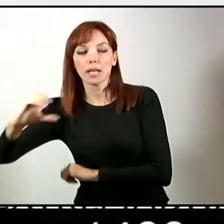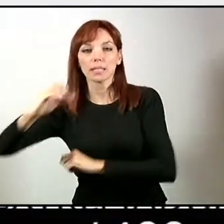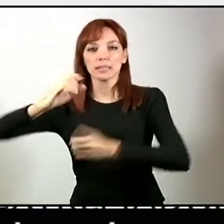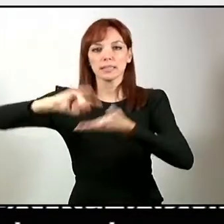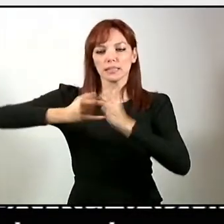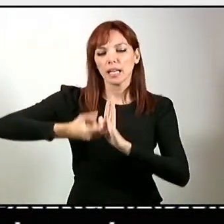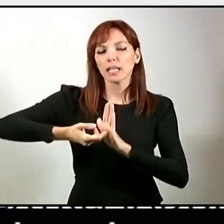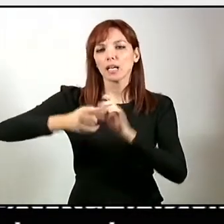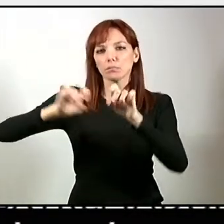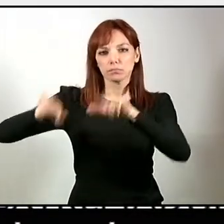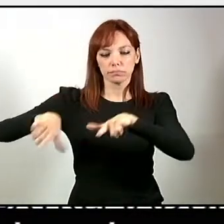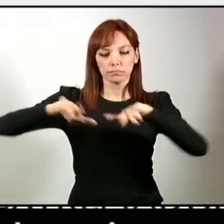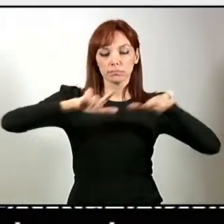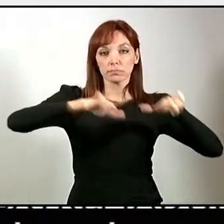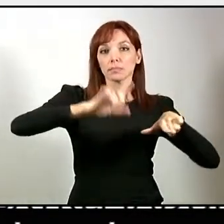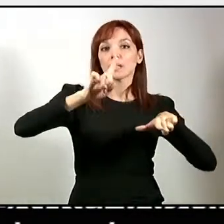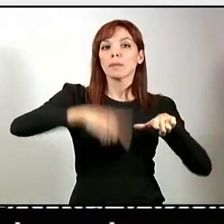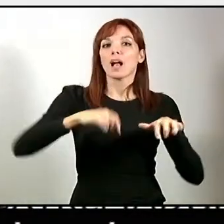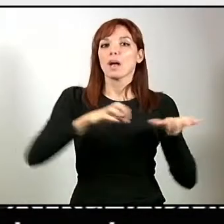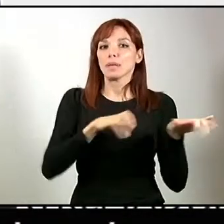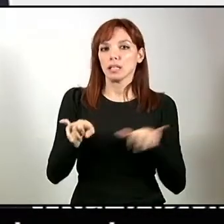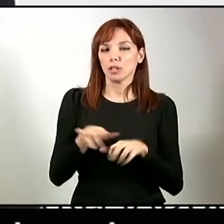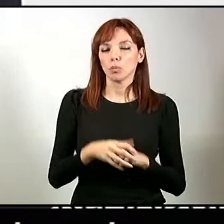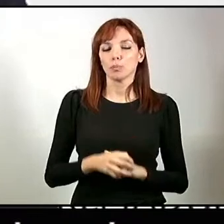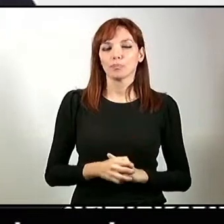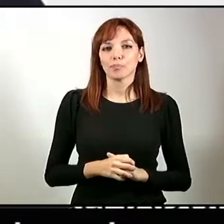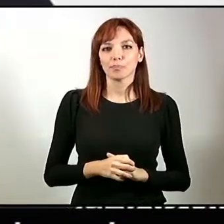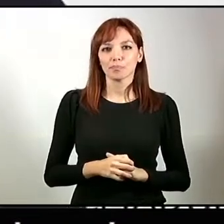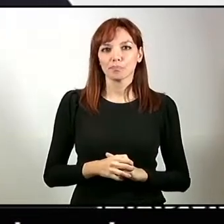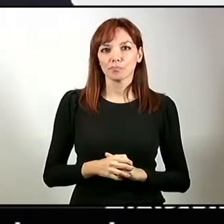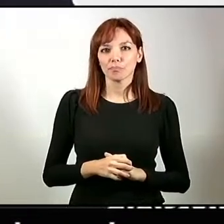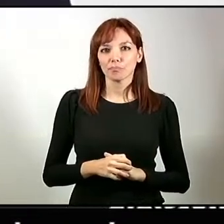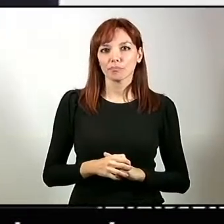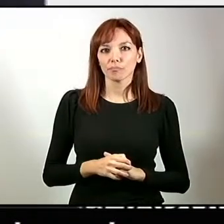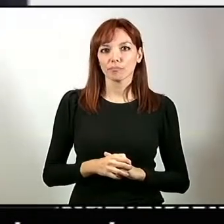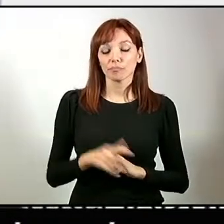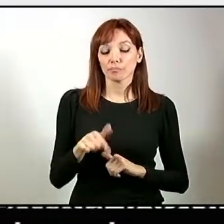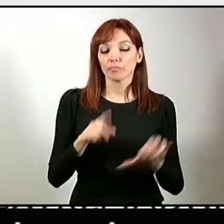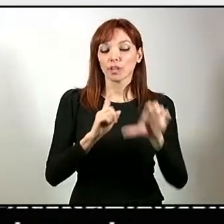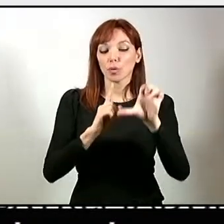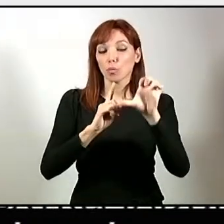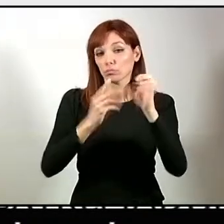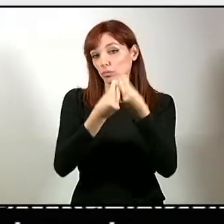así como el área administrativa. Para la Junta de Extremadura es